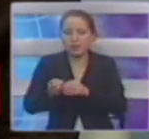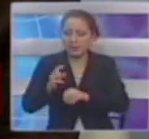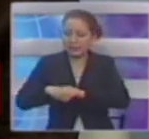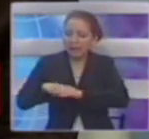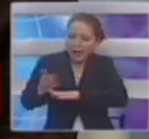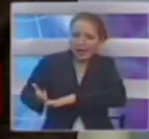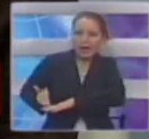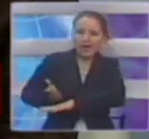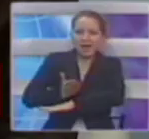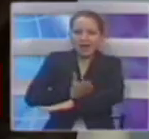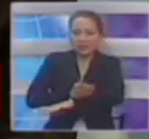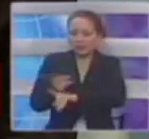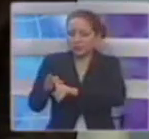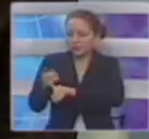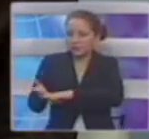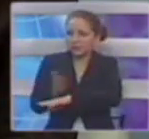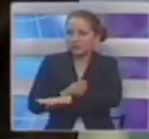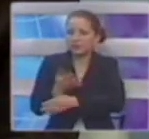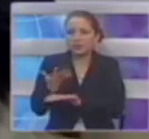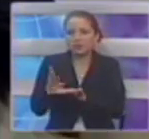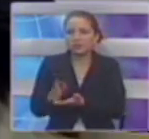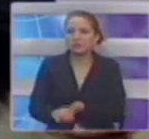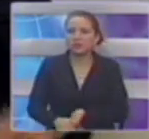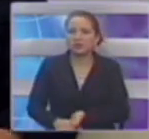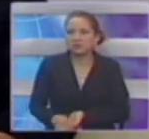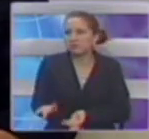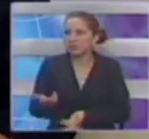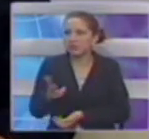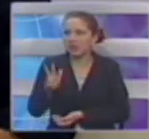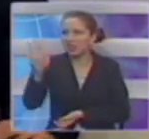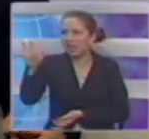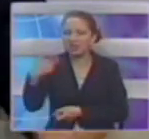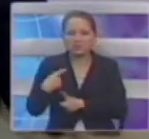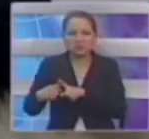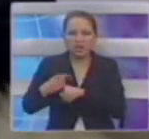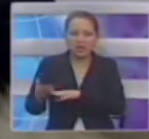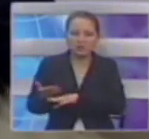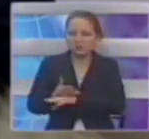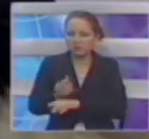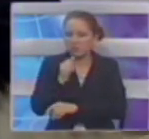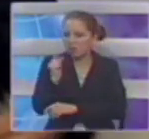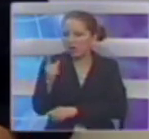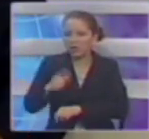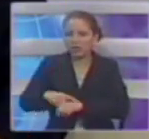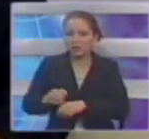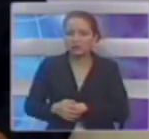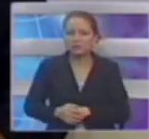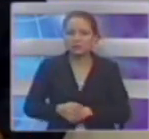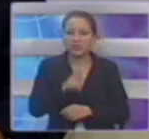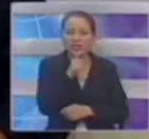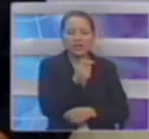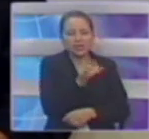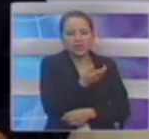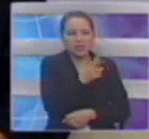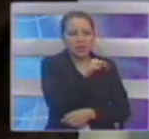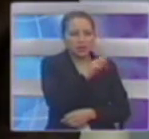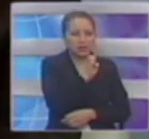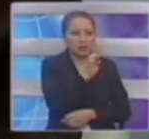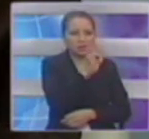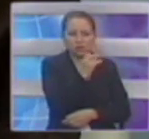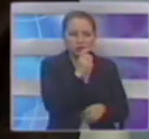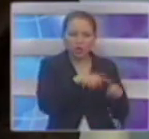de anticipación. Si no es Jaime Nebot, 45 días es muy poco tiempo para ganar una elección presidencial. Si no es Jaime Nebot, ¿quién podría ser? ¿Cintia Viteri? Bueno,